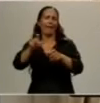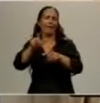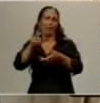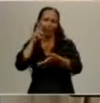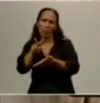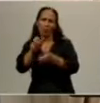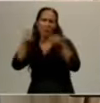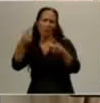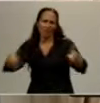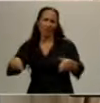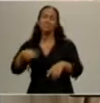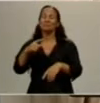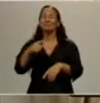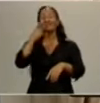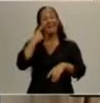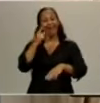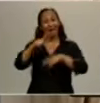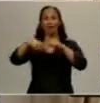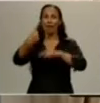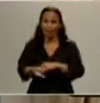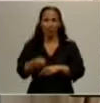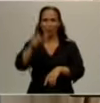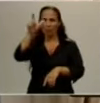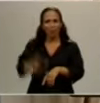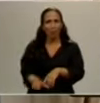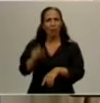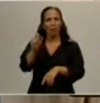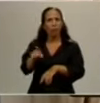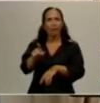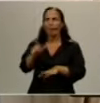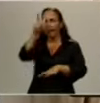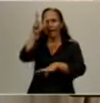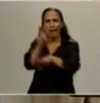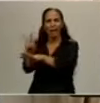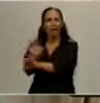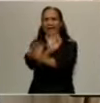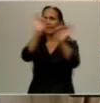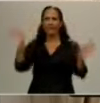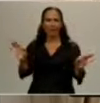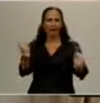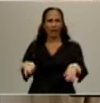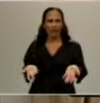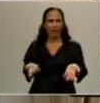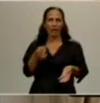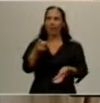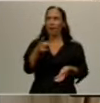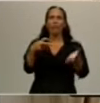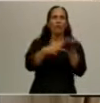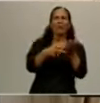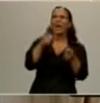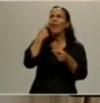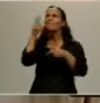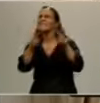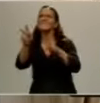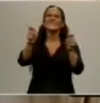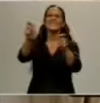día nos enteramos que el señor no tenía custodia cuando la fiscal no lo podía ubicar y